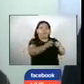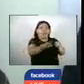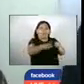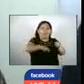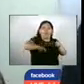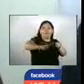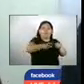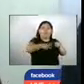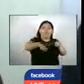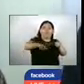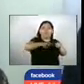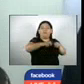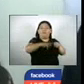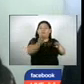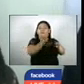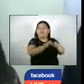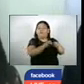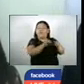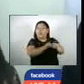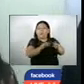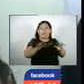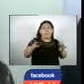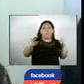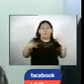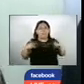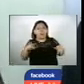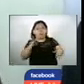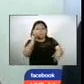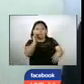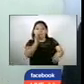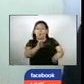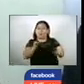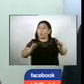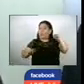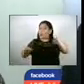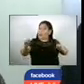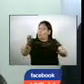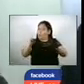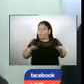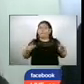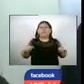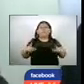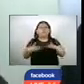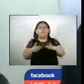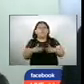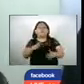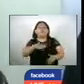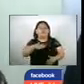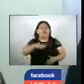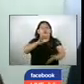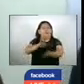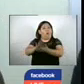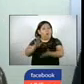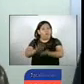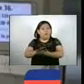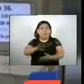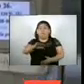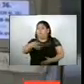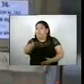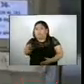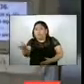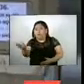cantidad de dinero o fondos para perder el origen ilícito del dinero. Asimismo, adquirían bienes, muebles o inmuebles,